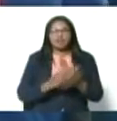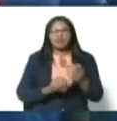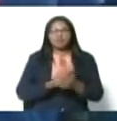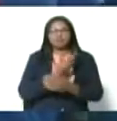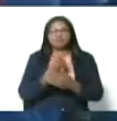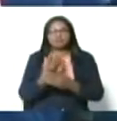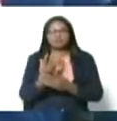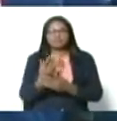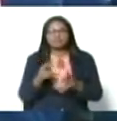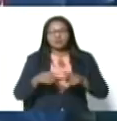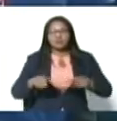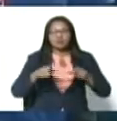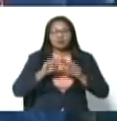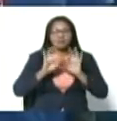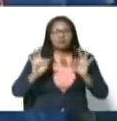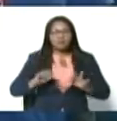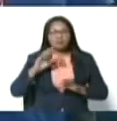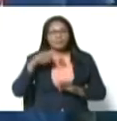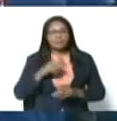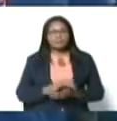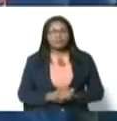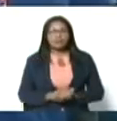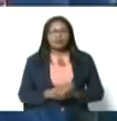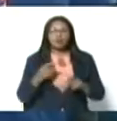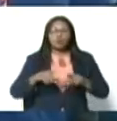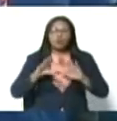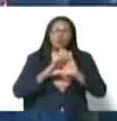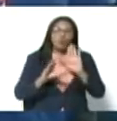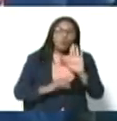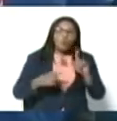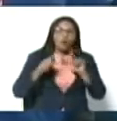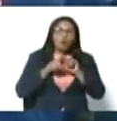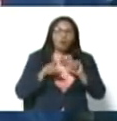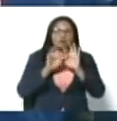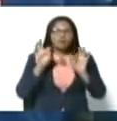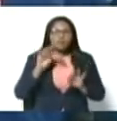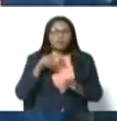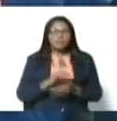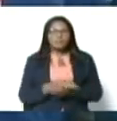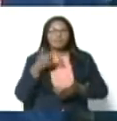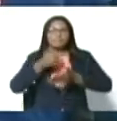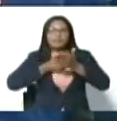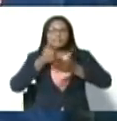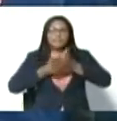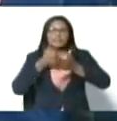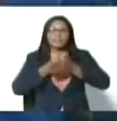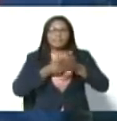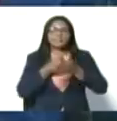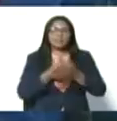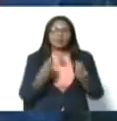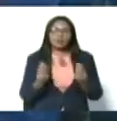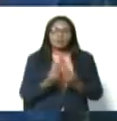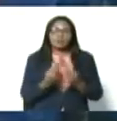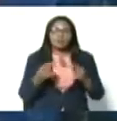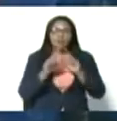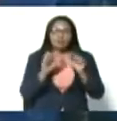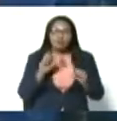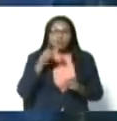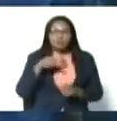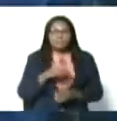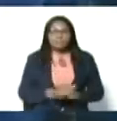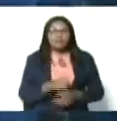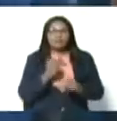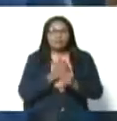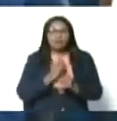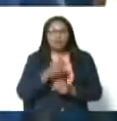Me acompaña el general Montiel, del sexto cuerpo de ingenieros y el batallón ferroviario. Estoy acompañado también por trabajadores del